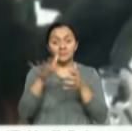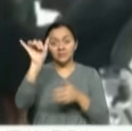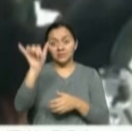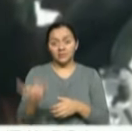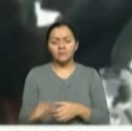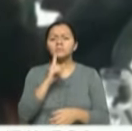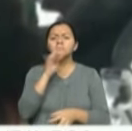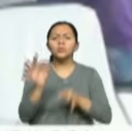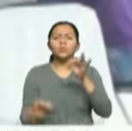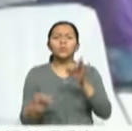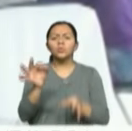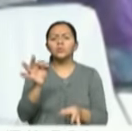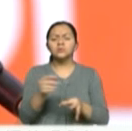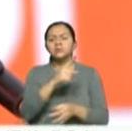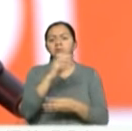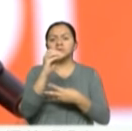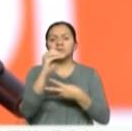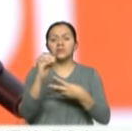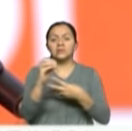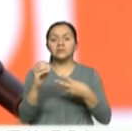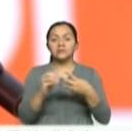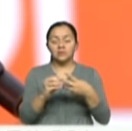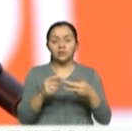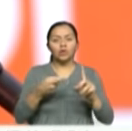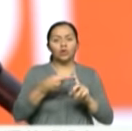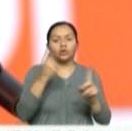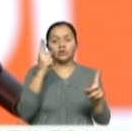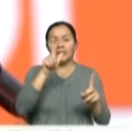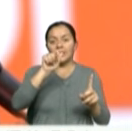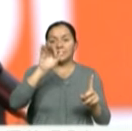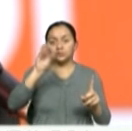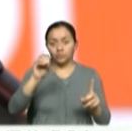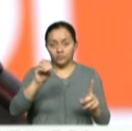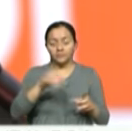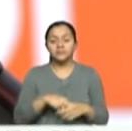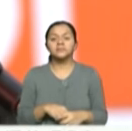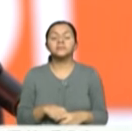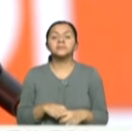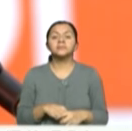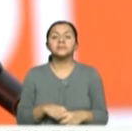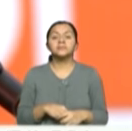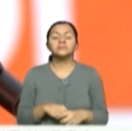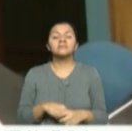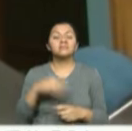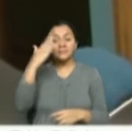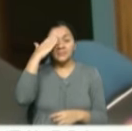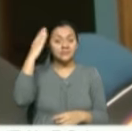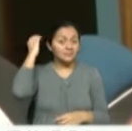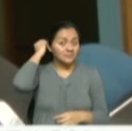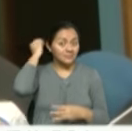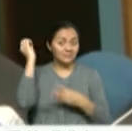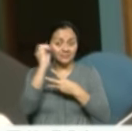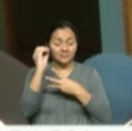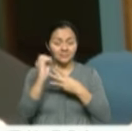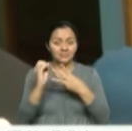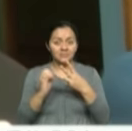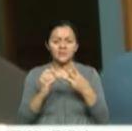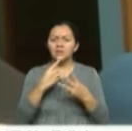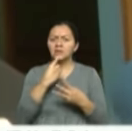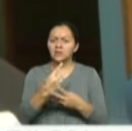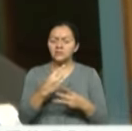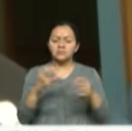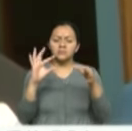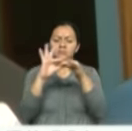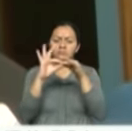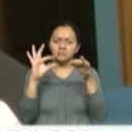que interpuso el titular de la CNESID, René Ramírez, contra Guillermo Lasso. Ramírez tomó esta decisión después de que Lasso comentara en